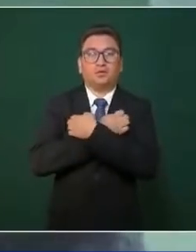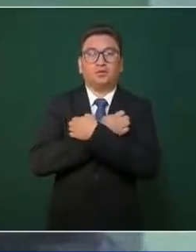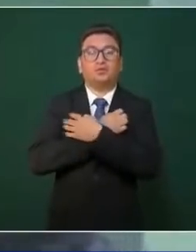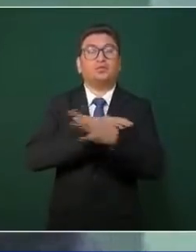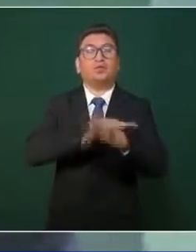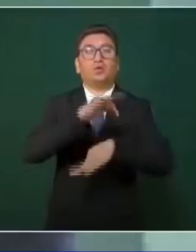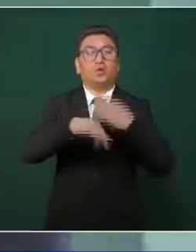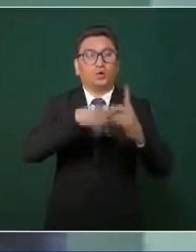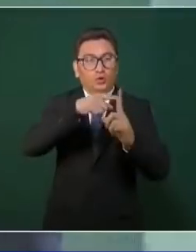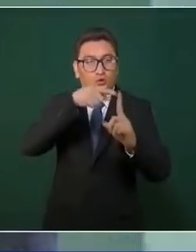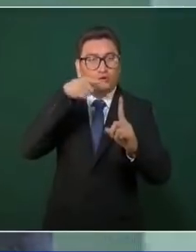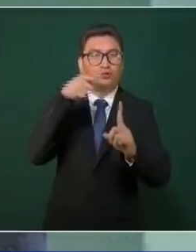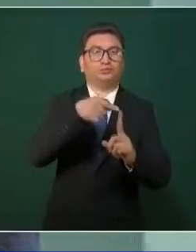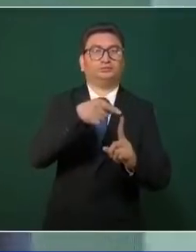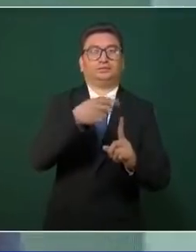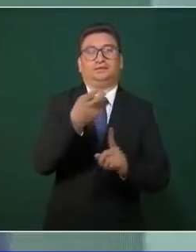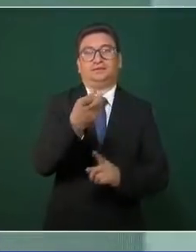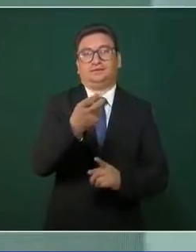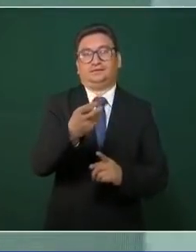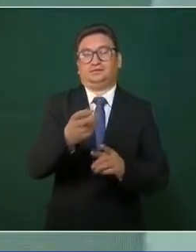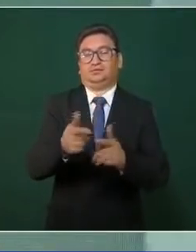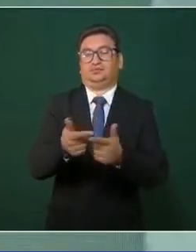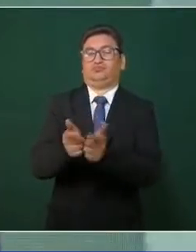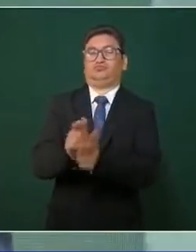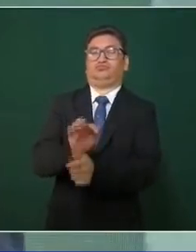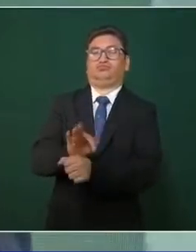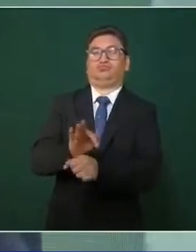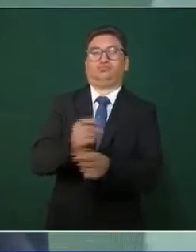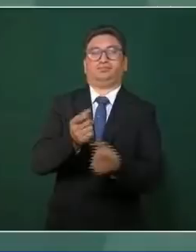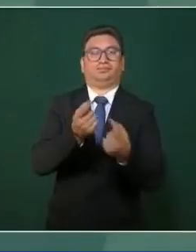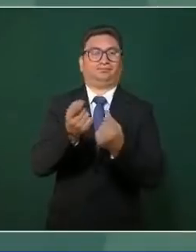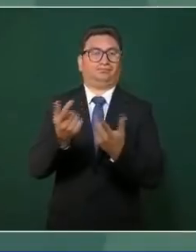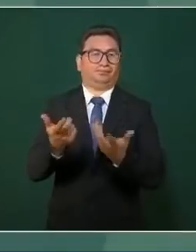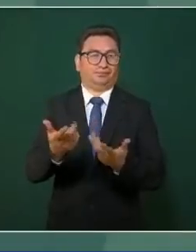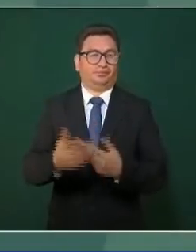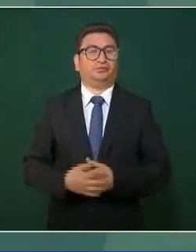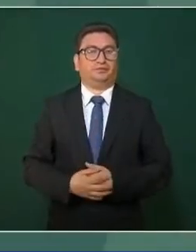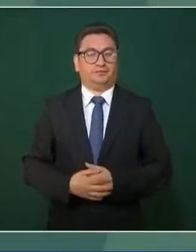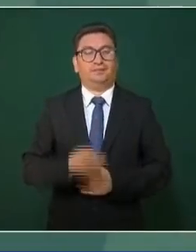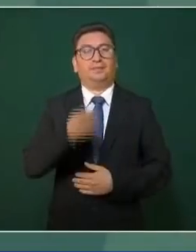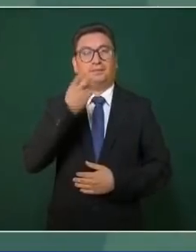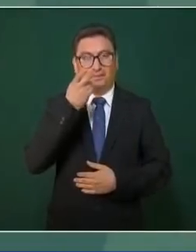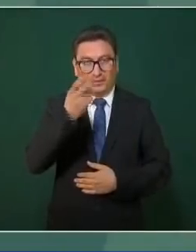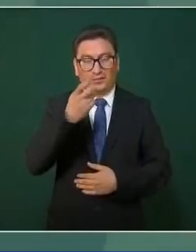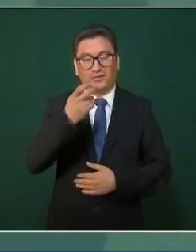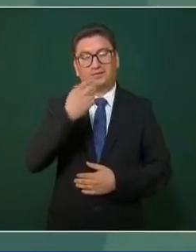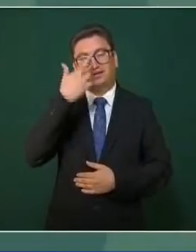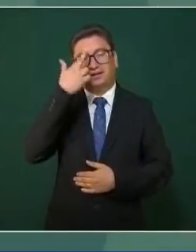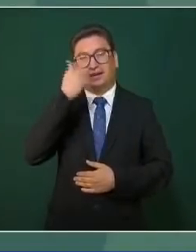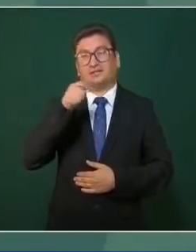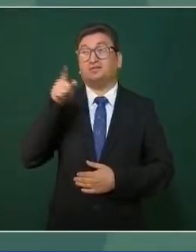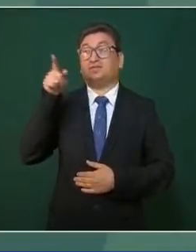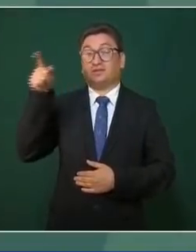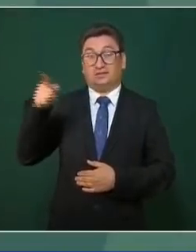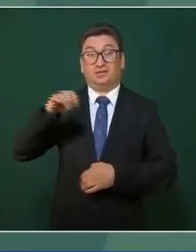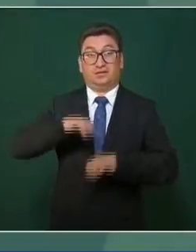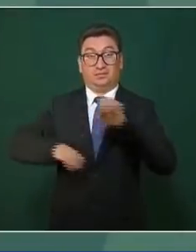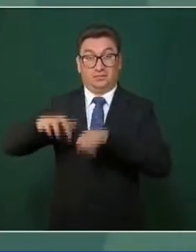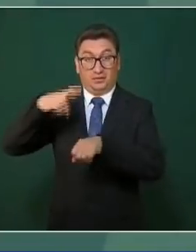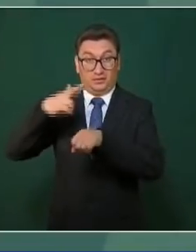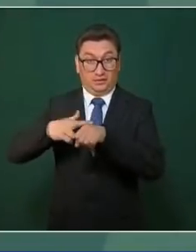propósito. Entonces tiene razón el embajador de Estados Unidos,